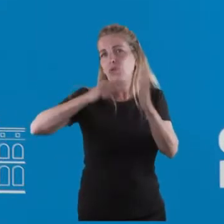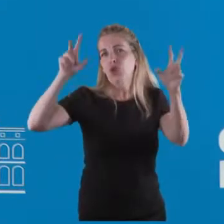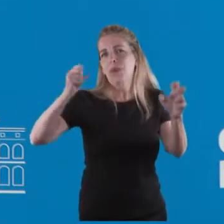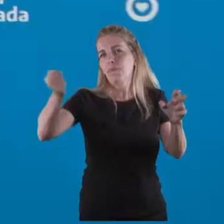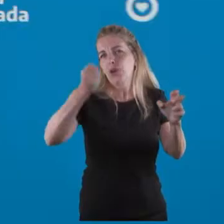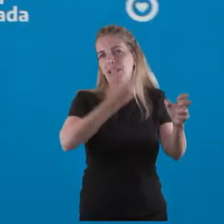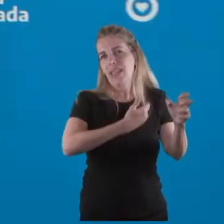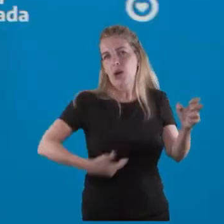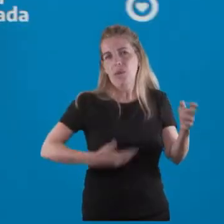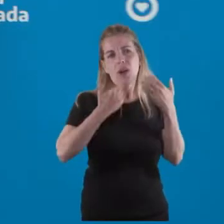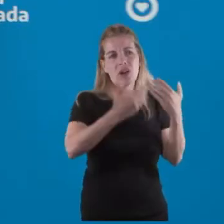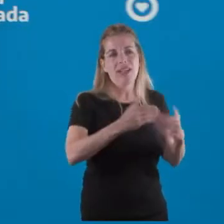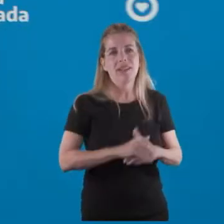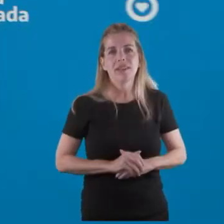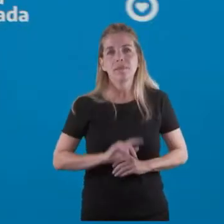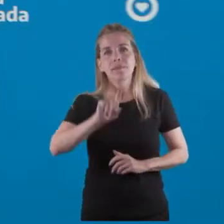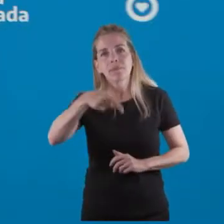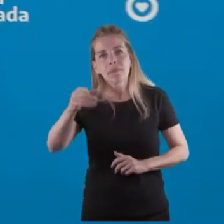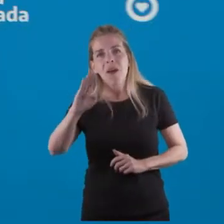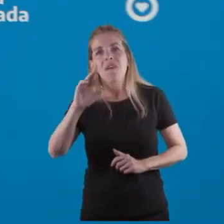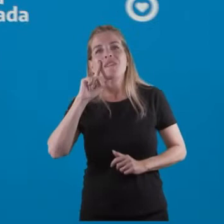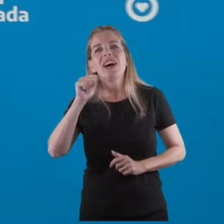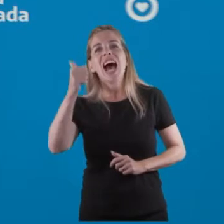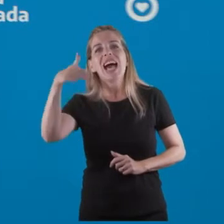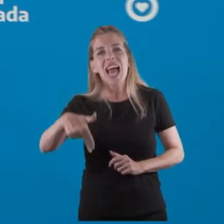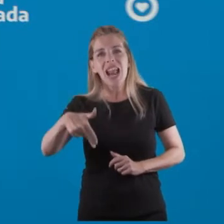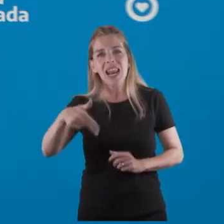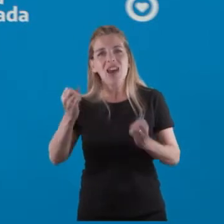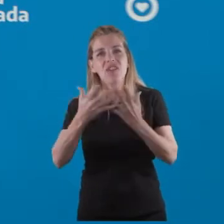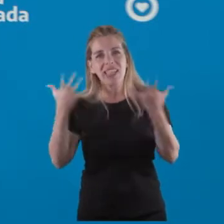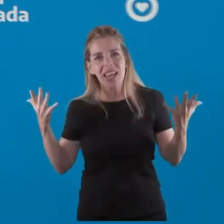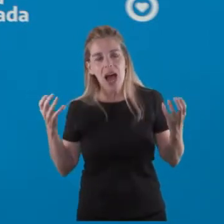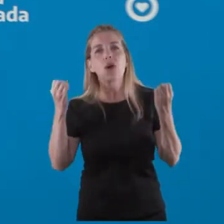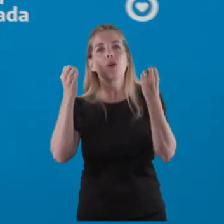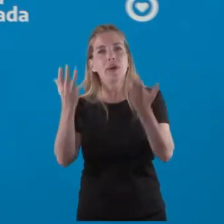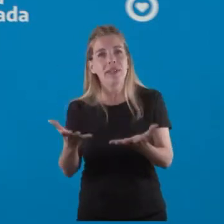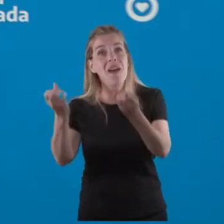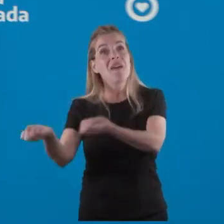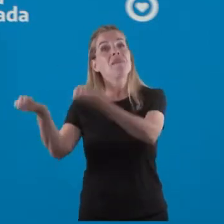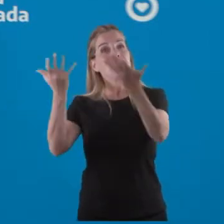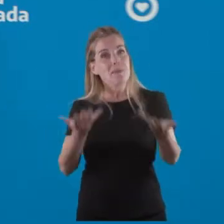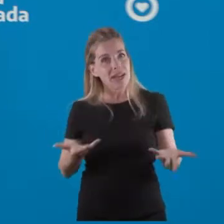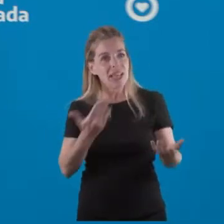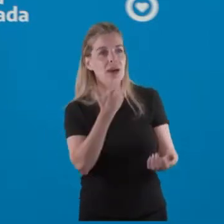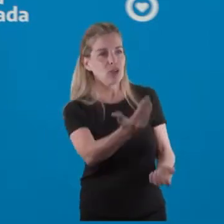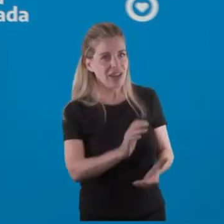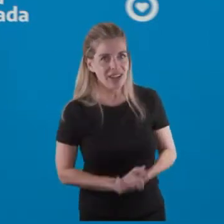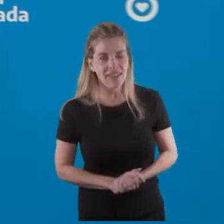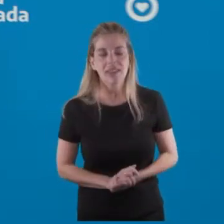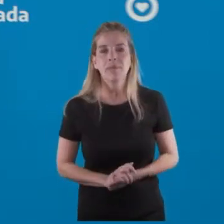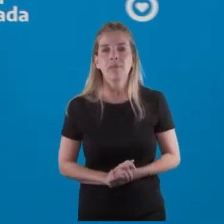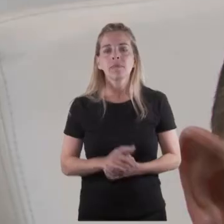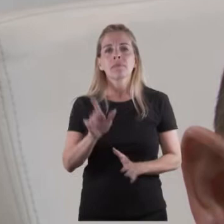gracias con pablo bryant bailar wendy a bryant como tal ministra buen día bienvenida gracias ministra